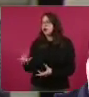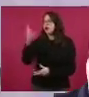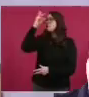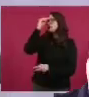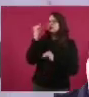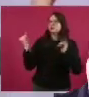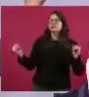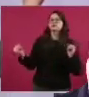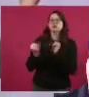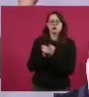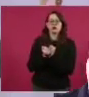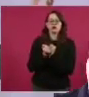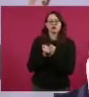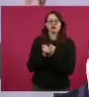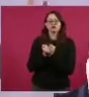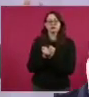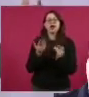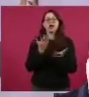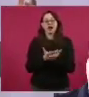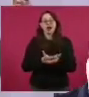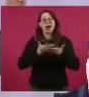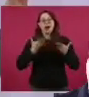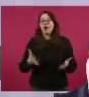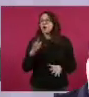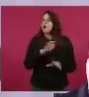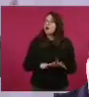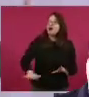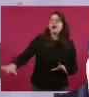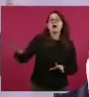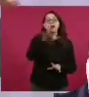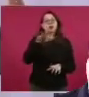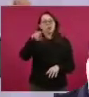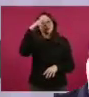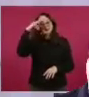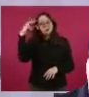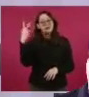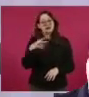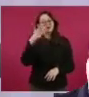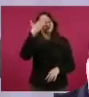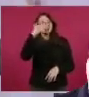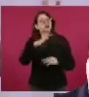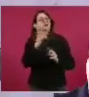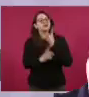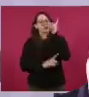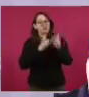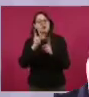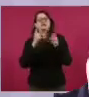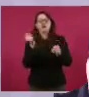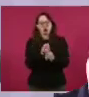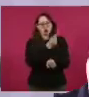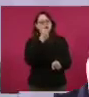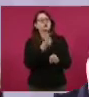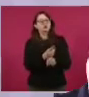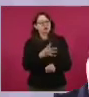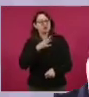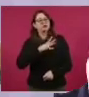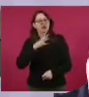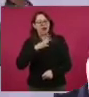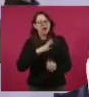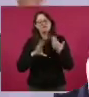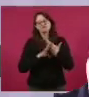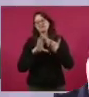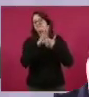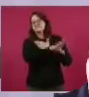mexicana sabe que en el deporte tenemos una opción de salir adelante, alejarnos de los vicios, alejarnos de las drogas y